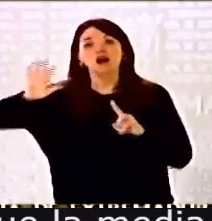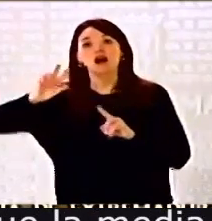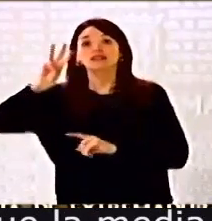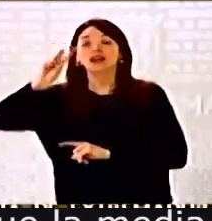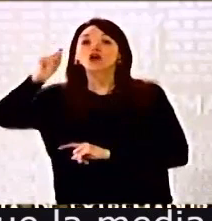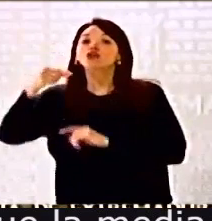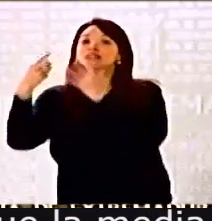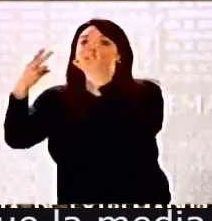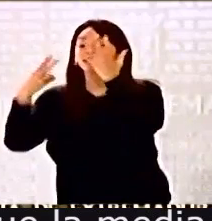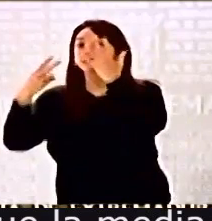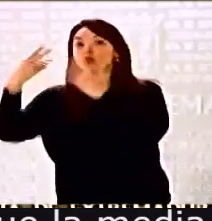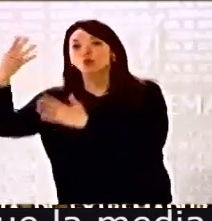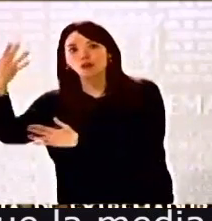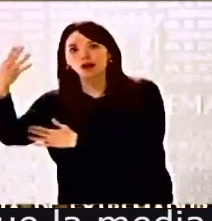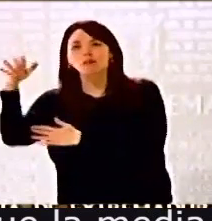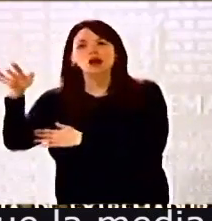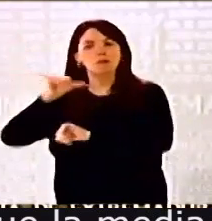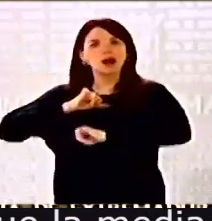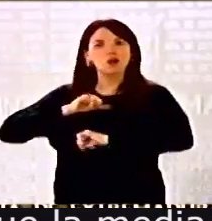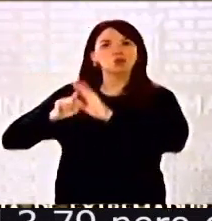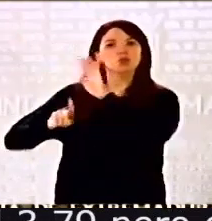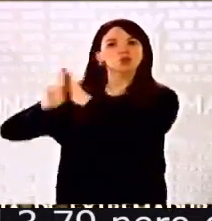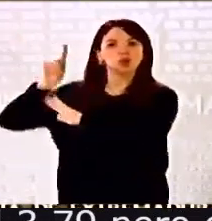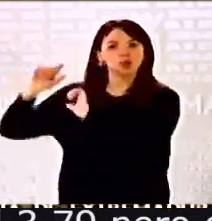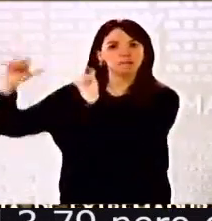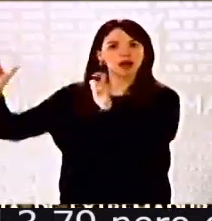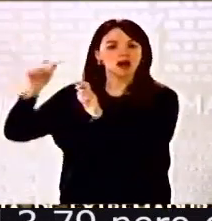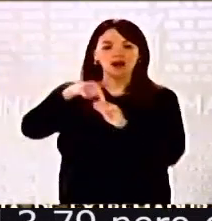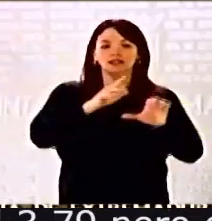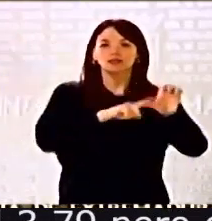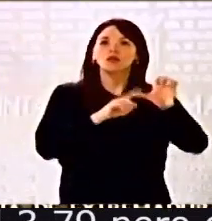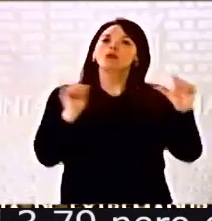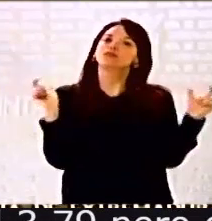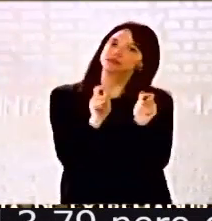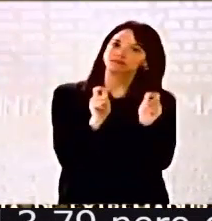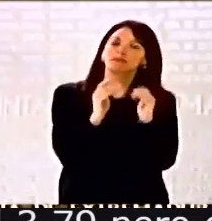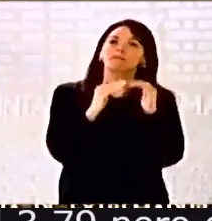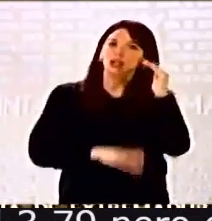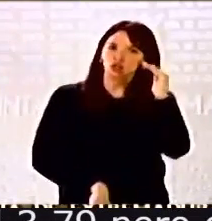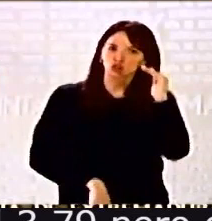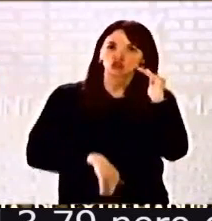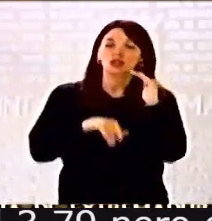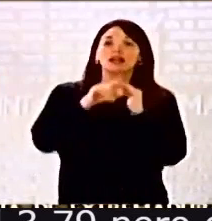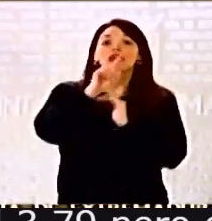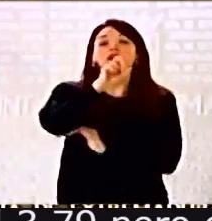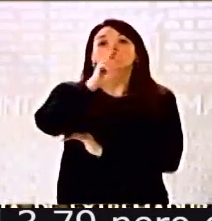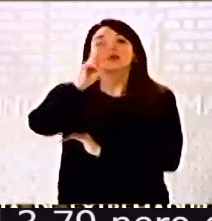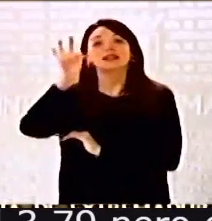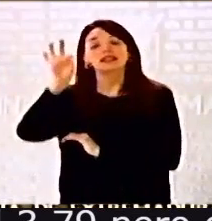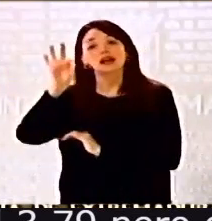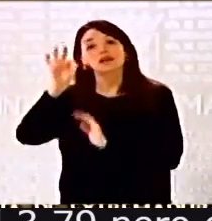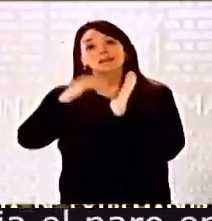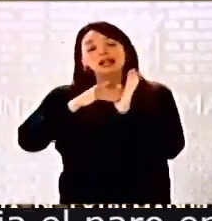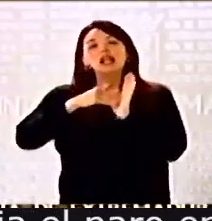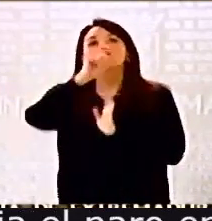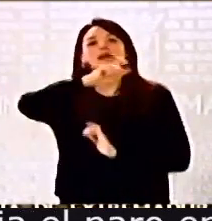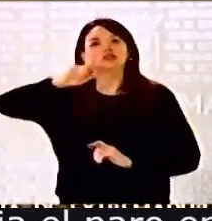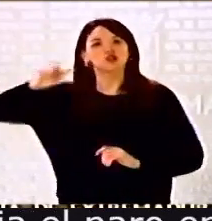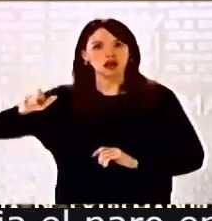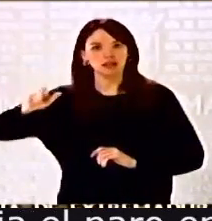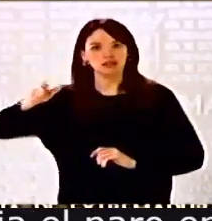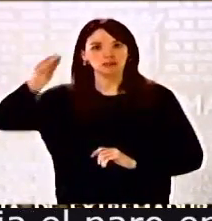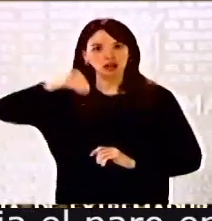pero de incremento, o sea, sube el paro en España, baja el paro en Extremadura, ha subido en 121.000 personas, pero,